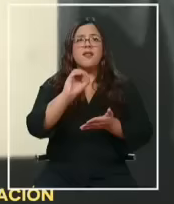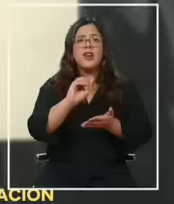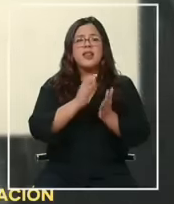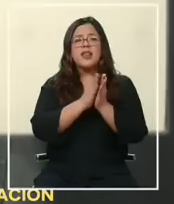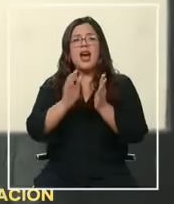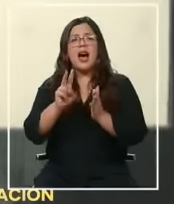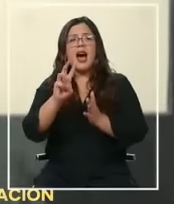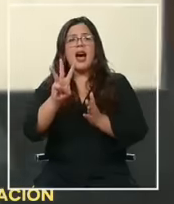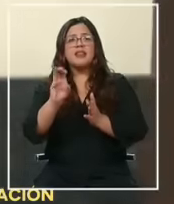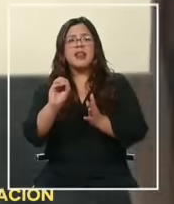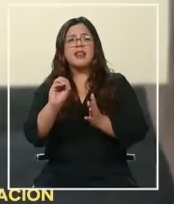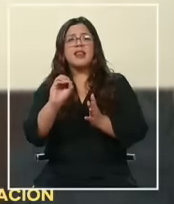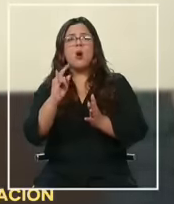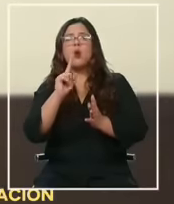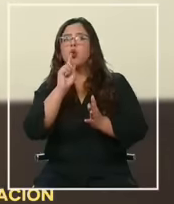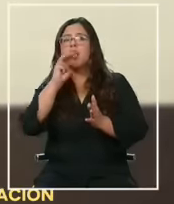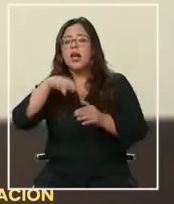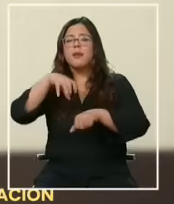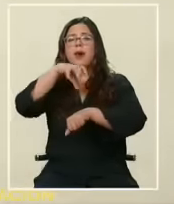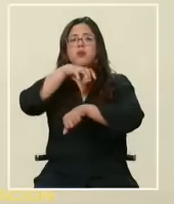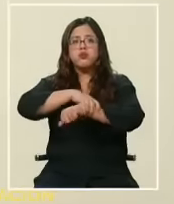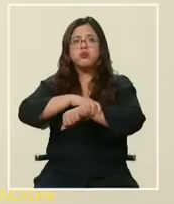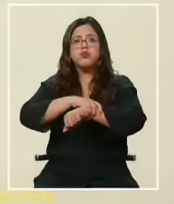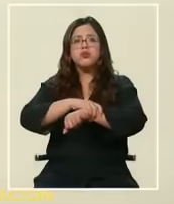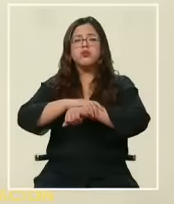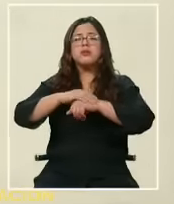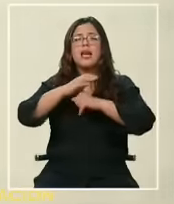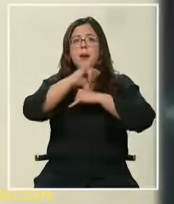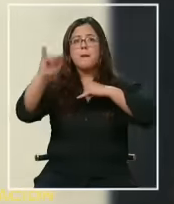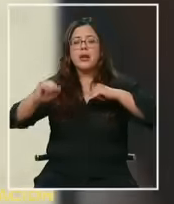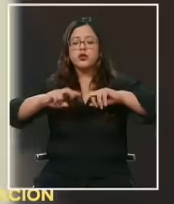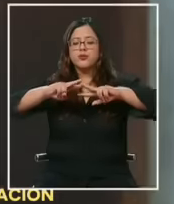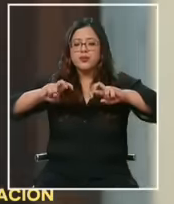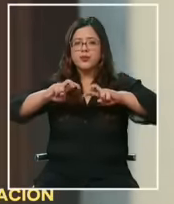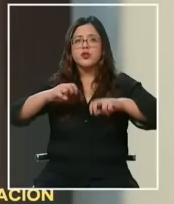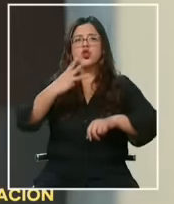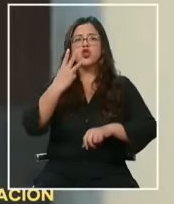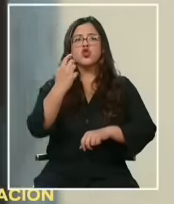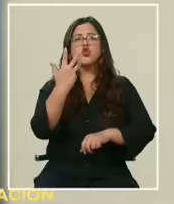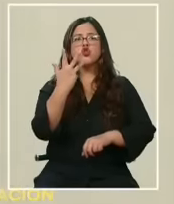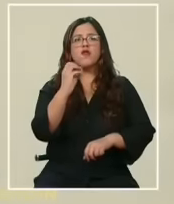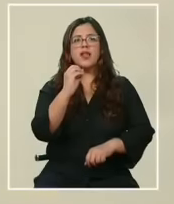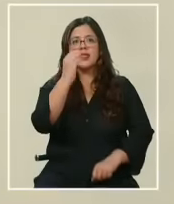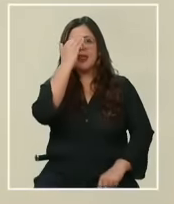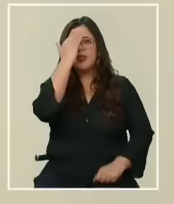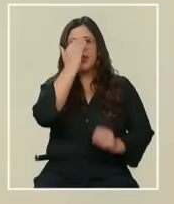en prisión preventiva y se decretó un plazo de investigación de 90 días.